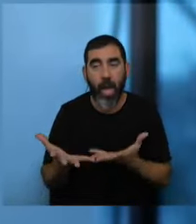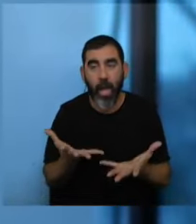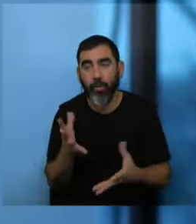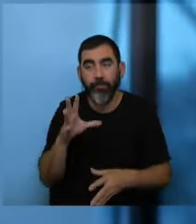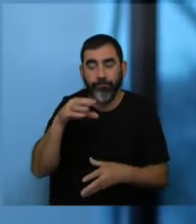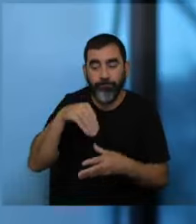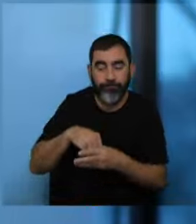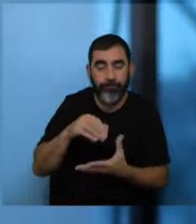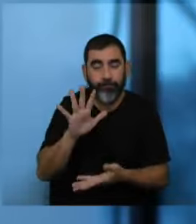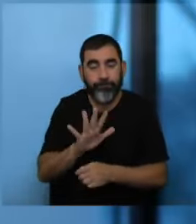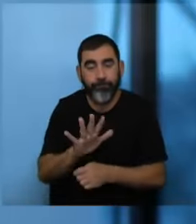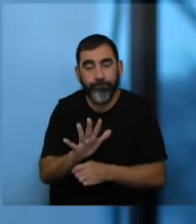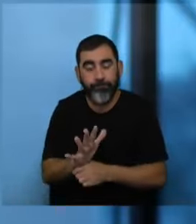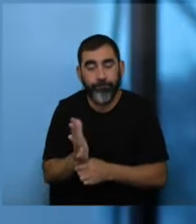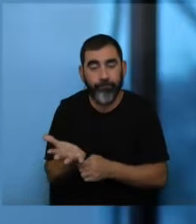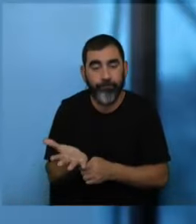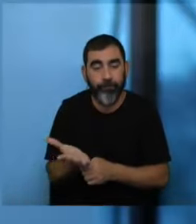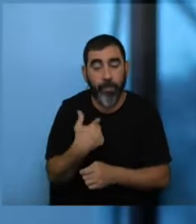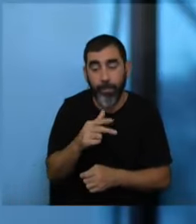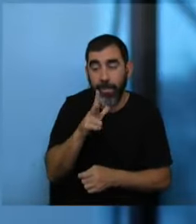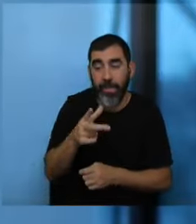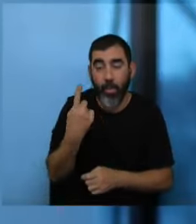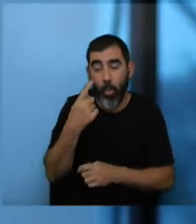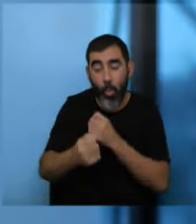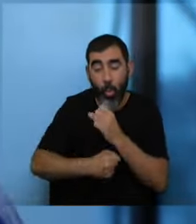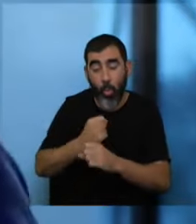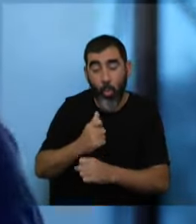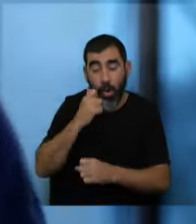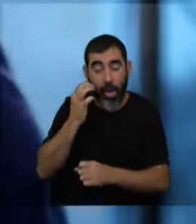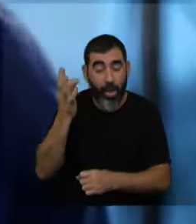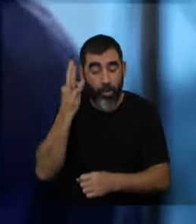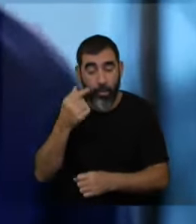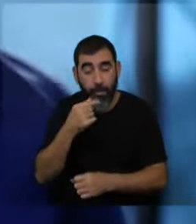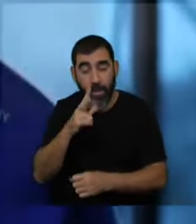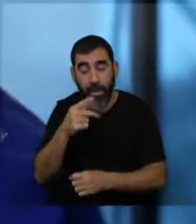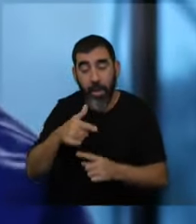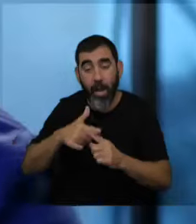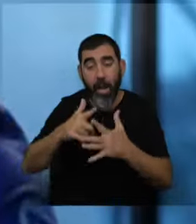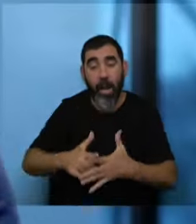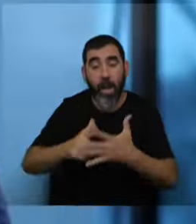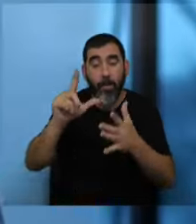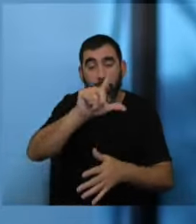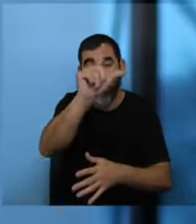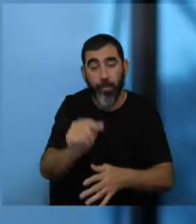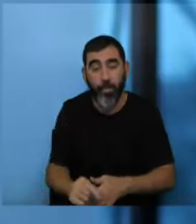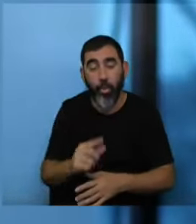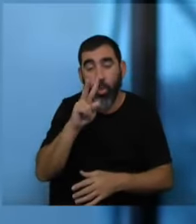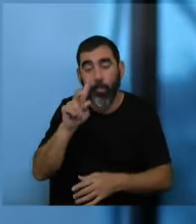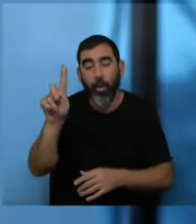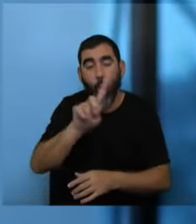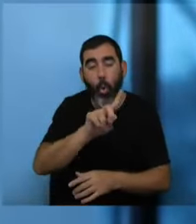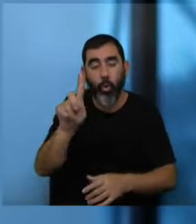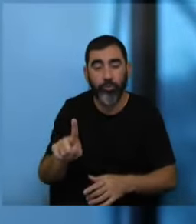de que mi hija tenía un año cuando cuando fui campeón de América en 2011